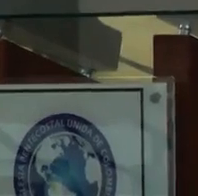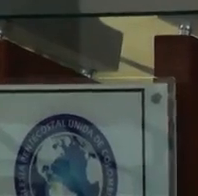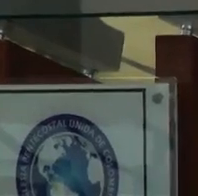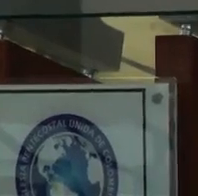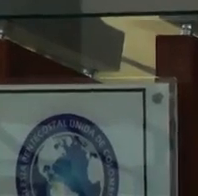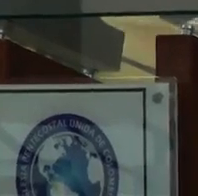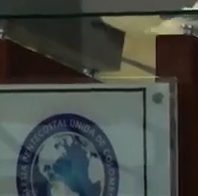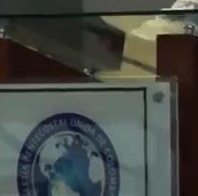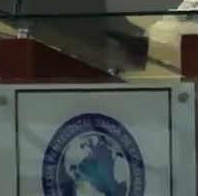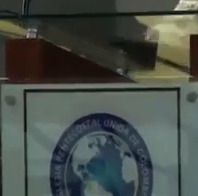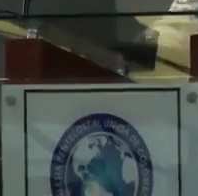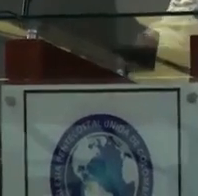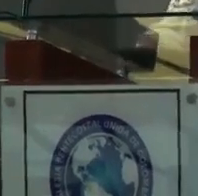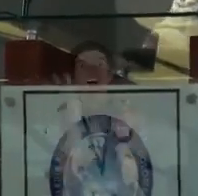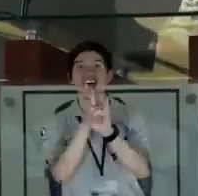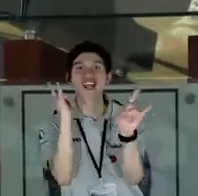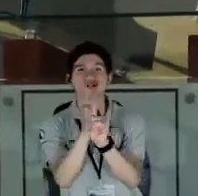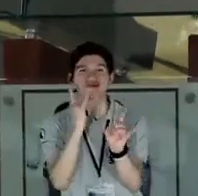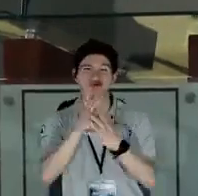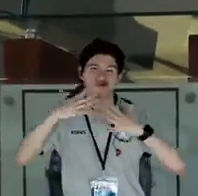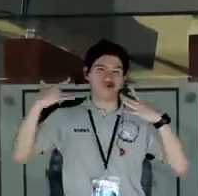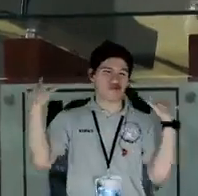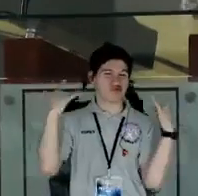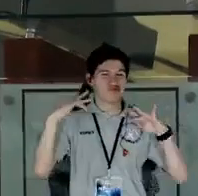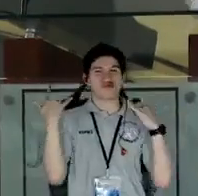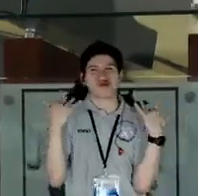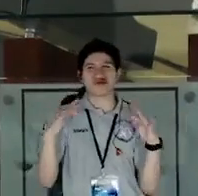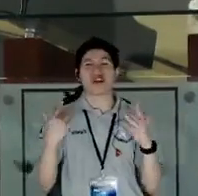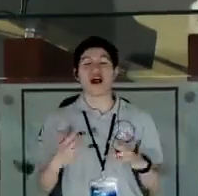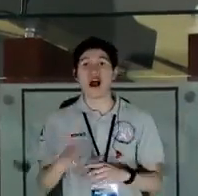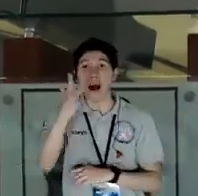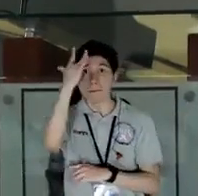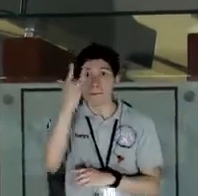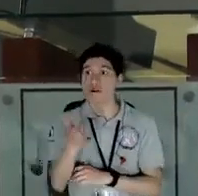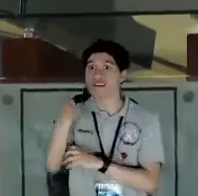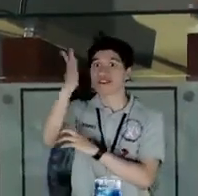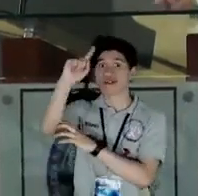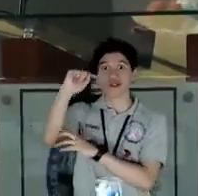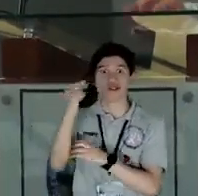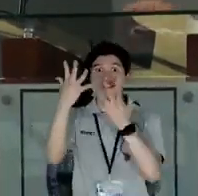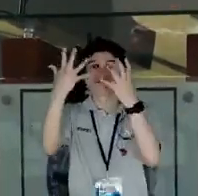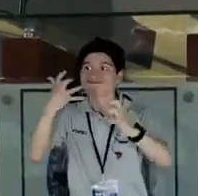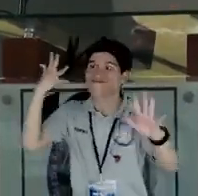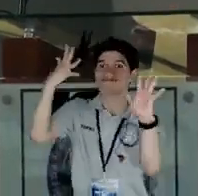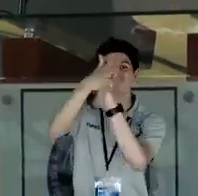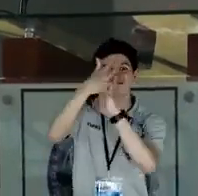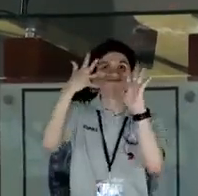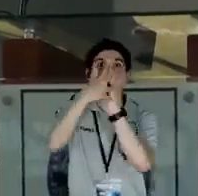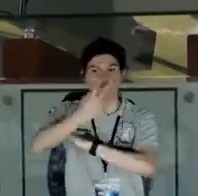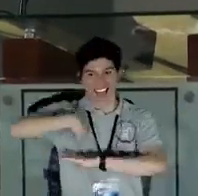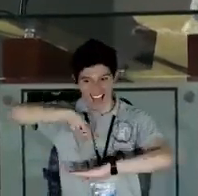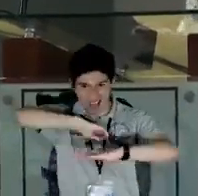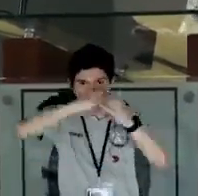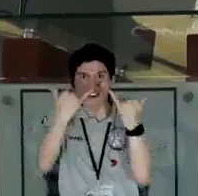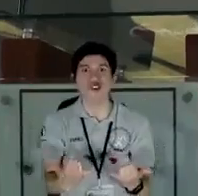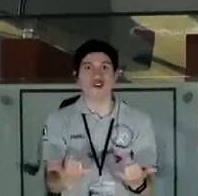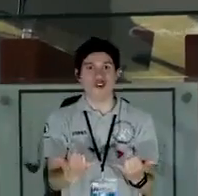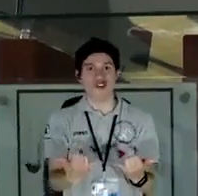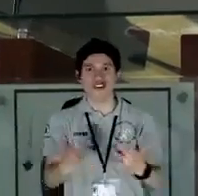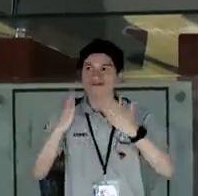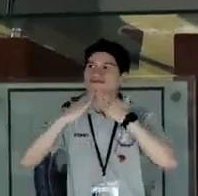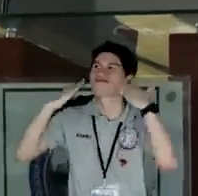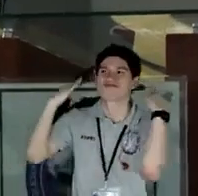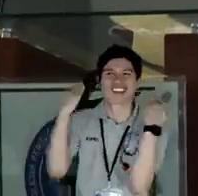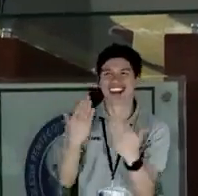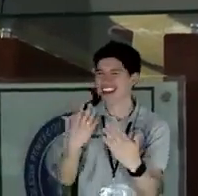de manera sobrenatural, porque Dios tiene palabras para nosotros. Gracias,